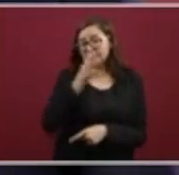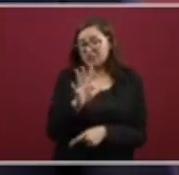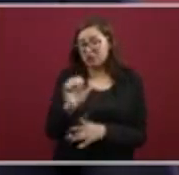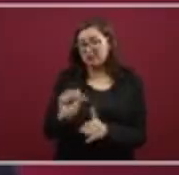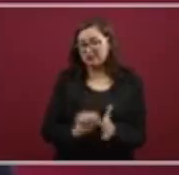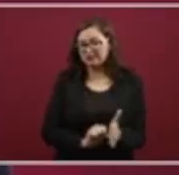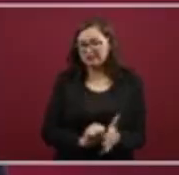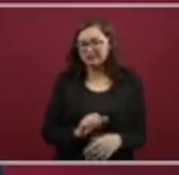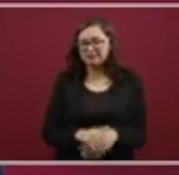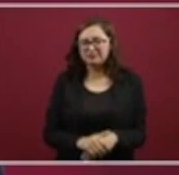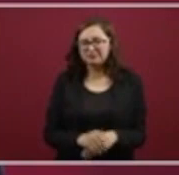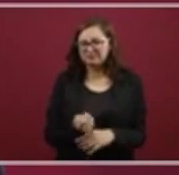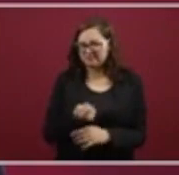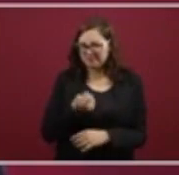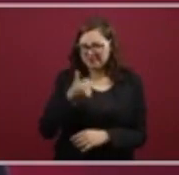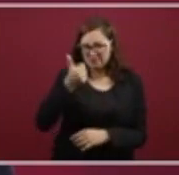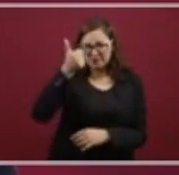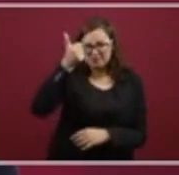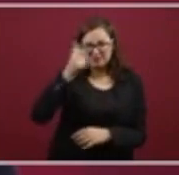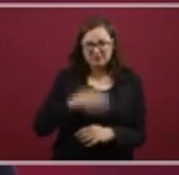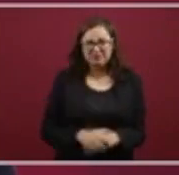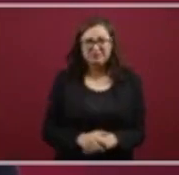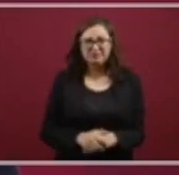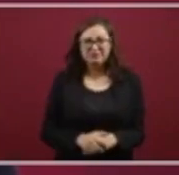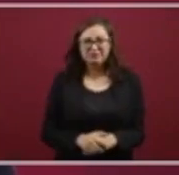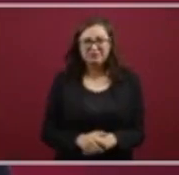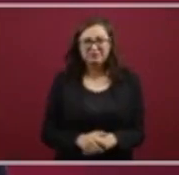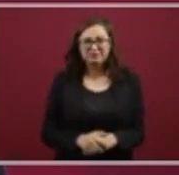nunca. Y es que es muy